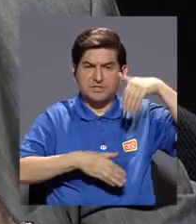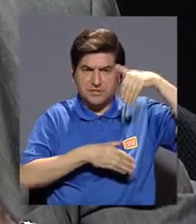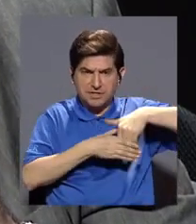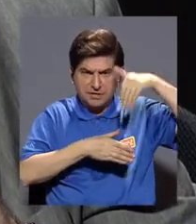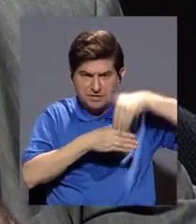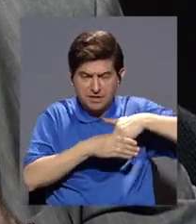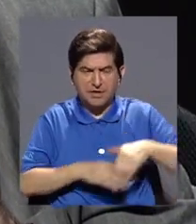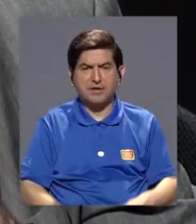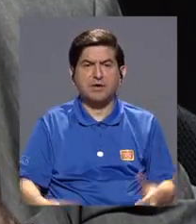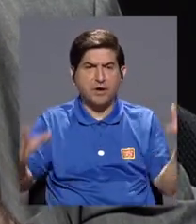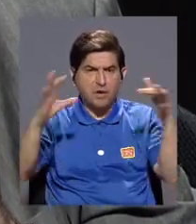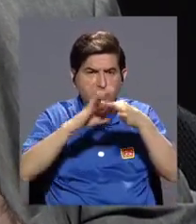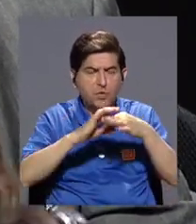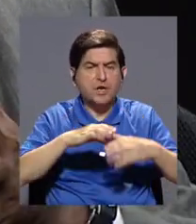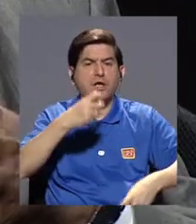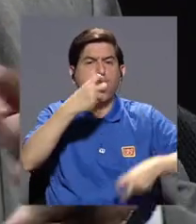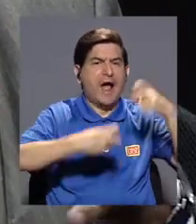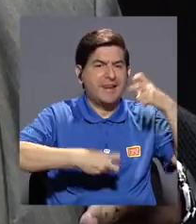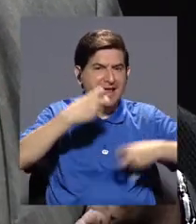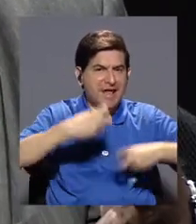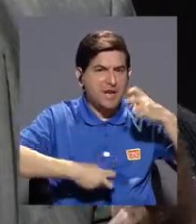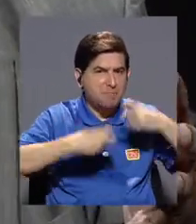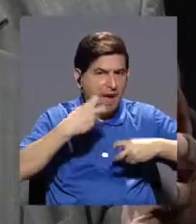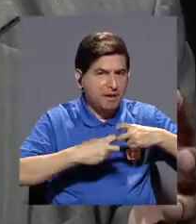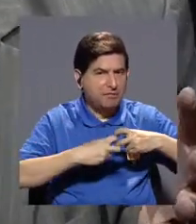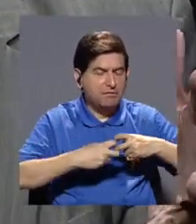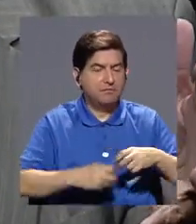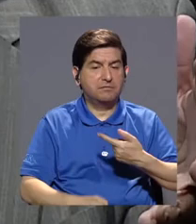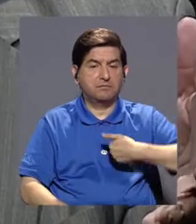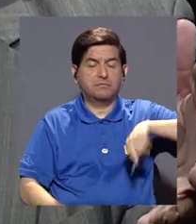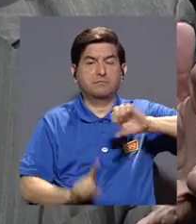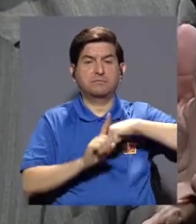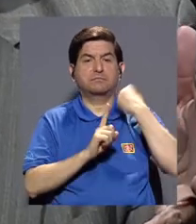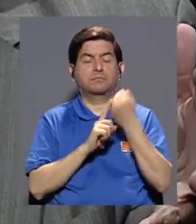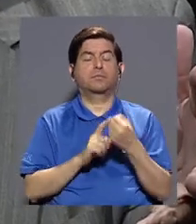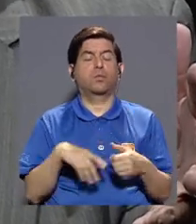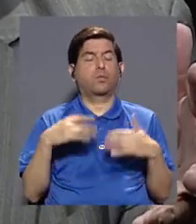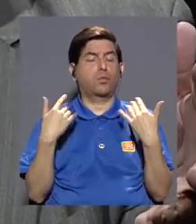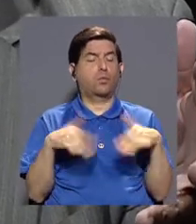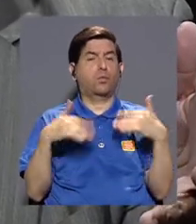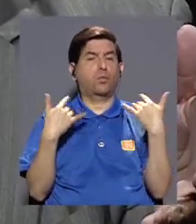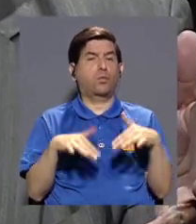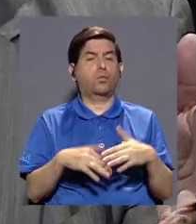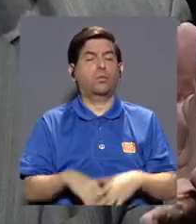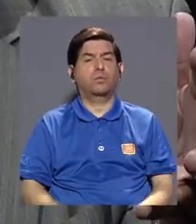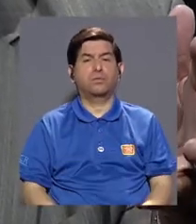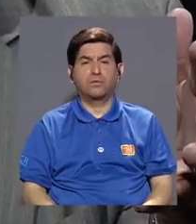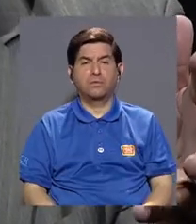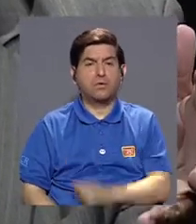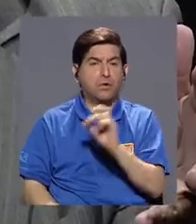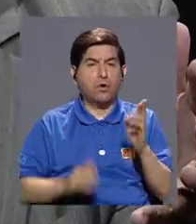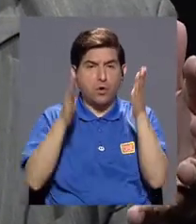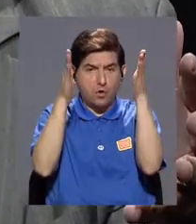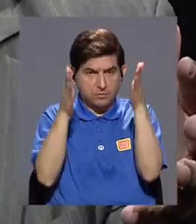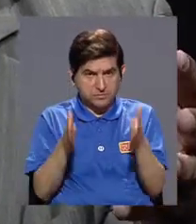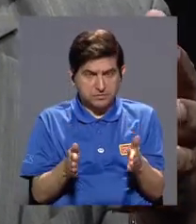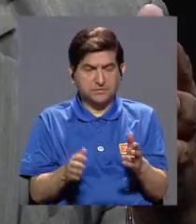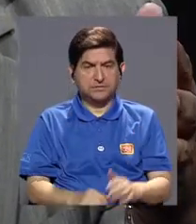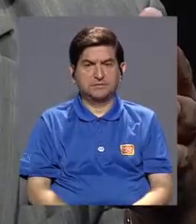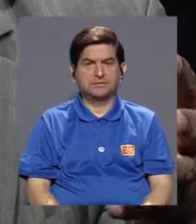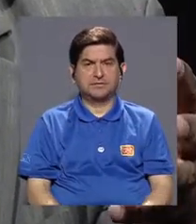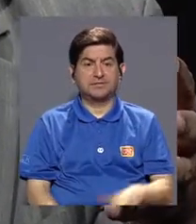interna, incluyendo la criminalidad, pues nos ponen en una situación grave. Yo creo que los